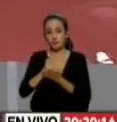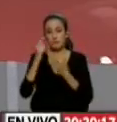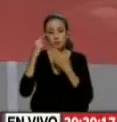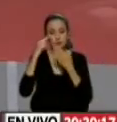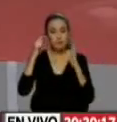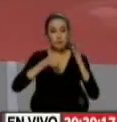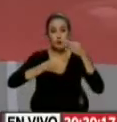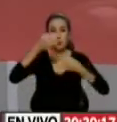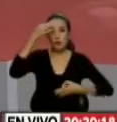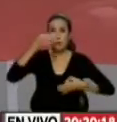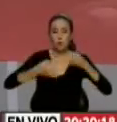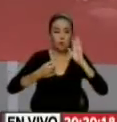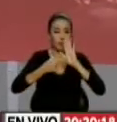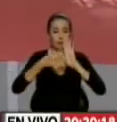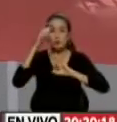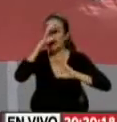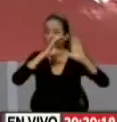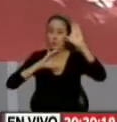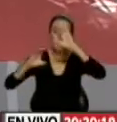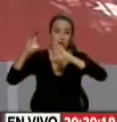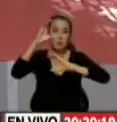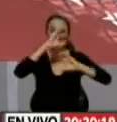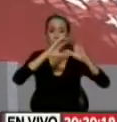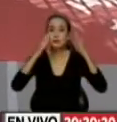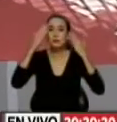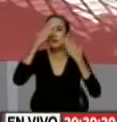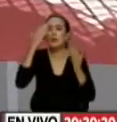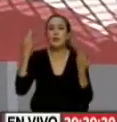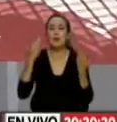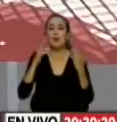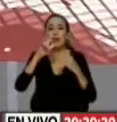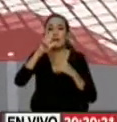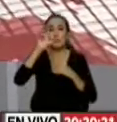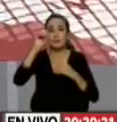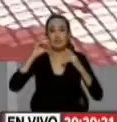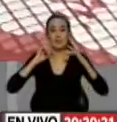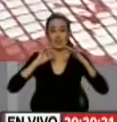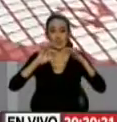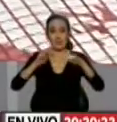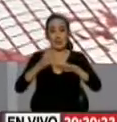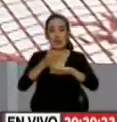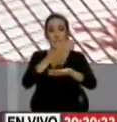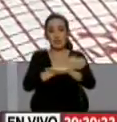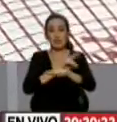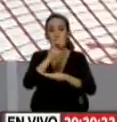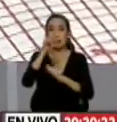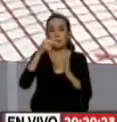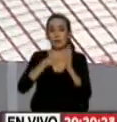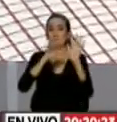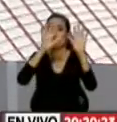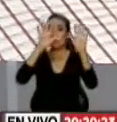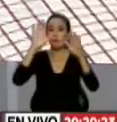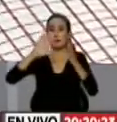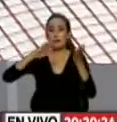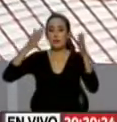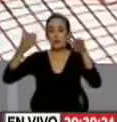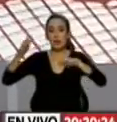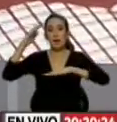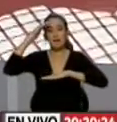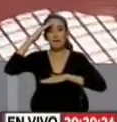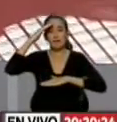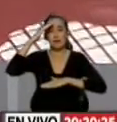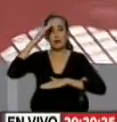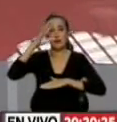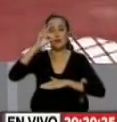Judicial junto a la Fiscalía buscan esclarecer los hechos del 30 de septiembre de 2010, donde se perdió la vida de Froilán